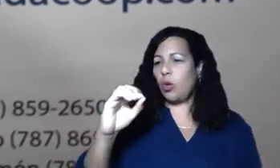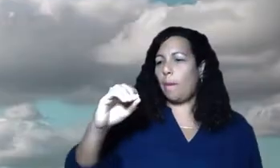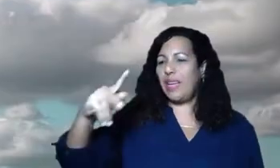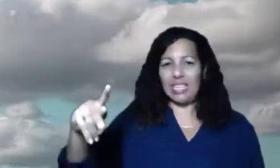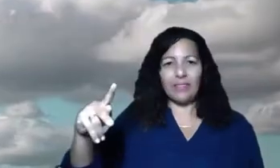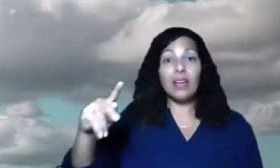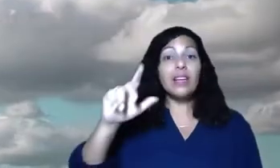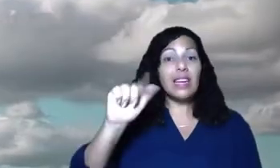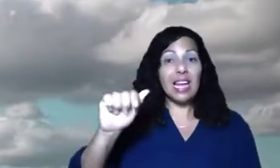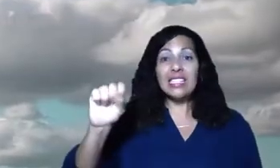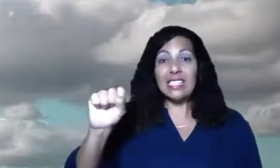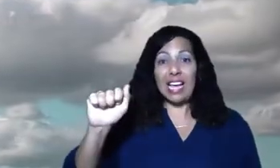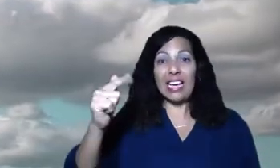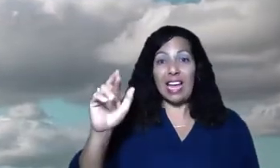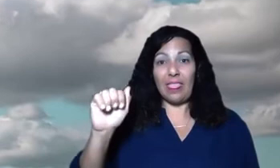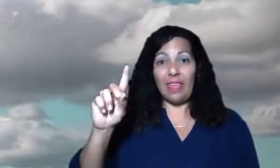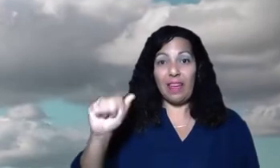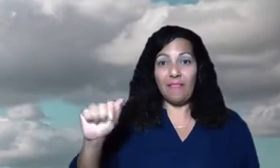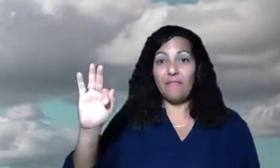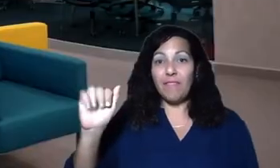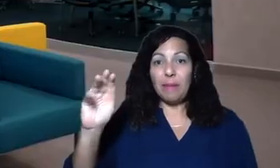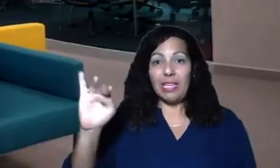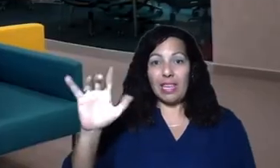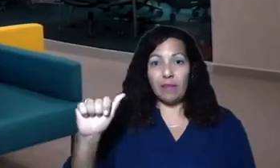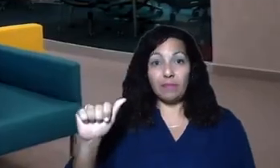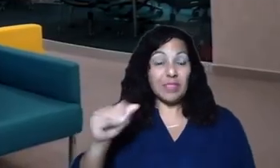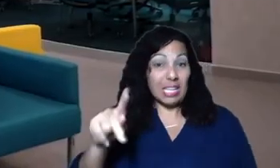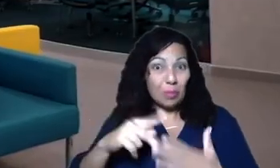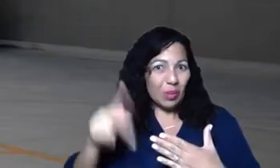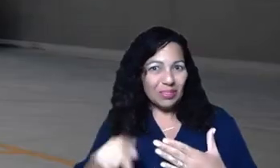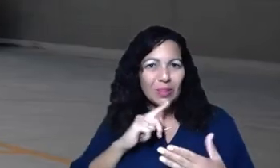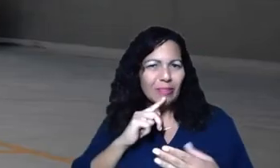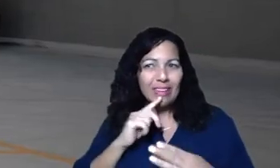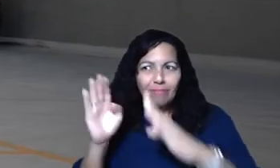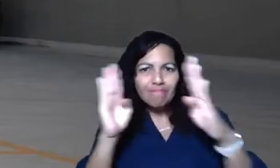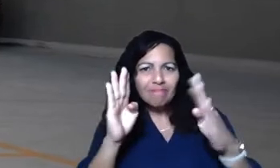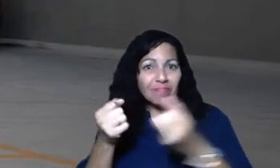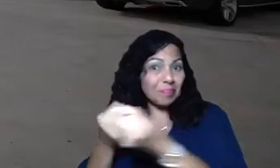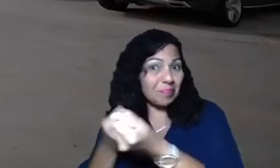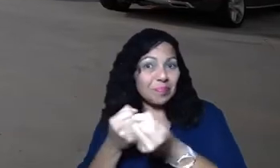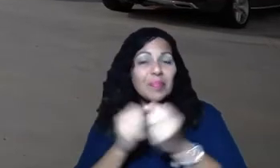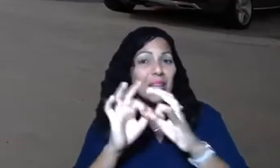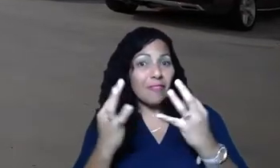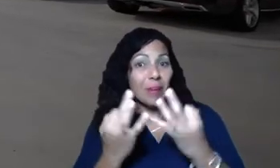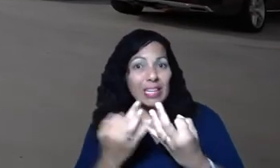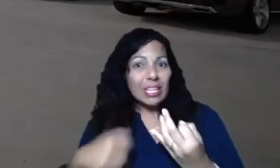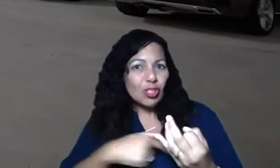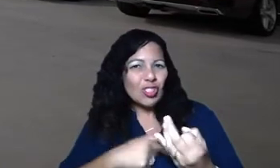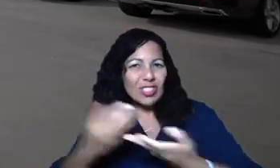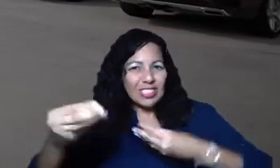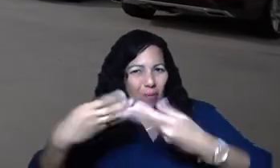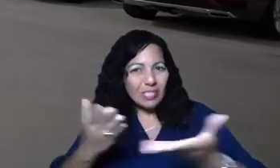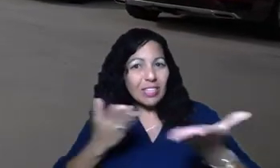Sagrada Familia. El propósito principal de este proyecto es impactar la vida de las comunidades que servimos, proveyéndole la